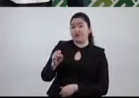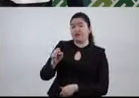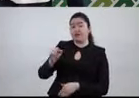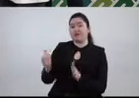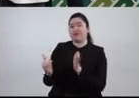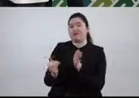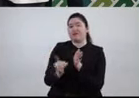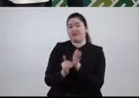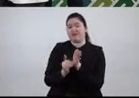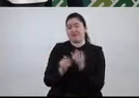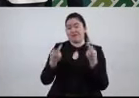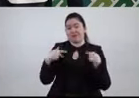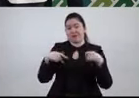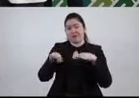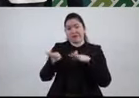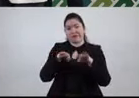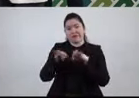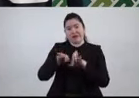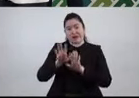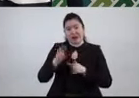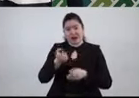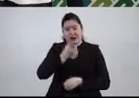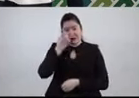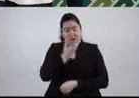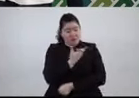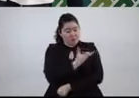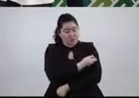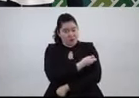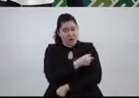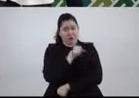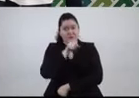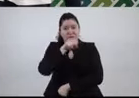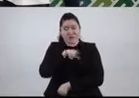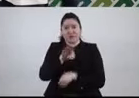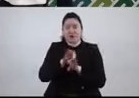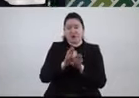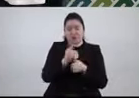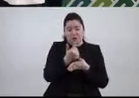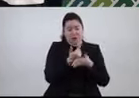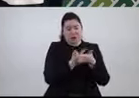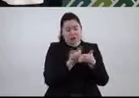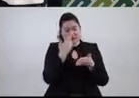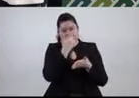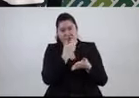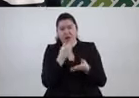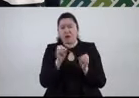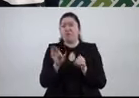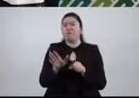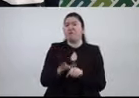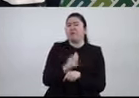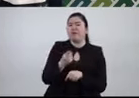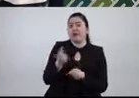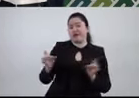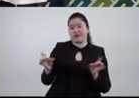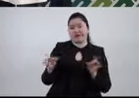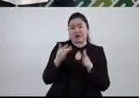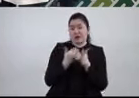el número de personas que se van a vacunar? ¿Fue cuando verificaron los padrones o por qué hubo este incremento tan